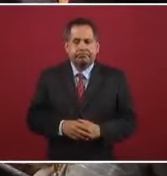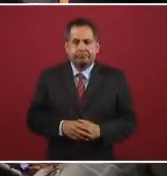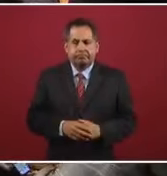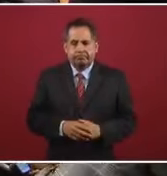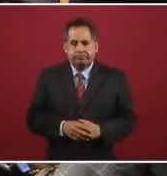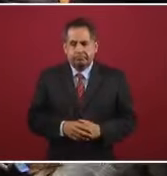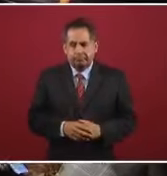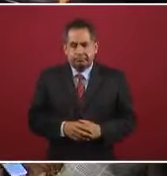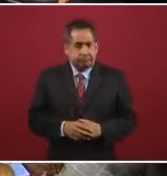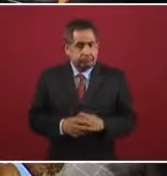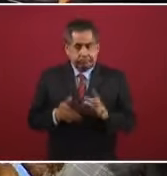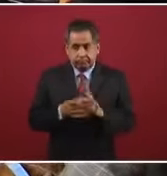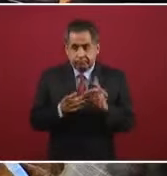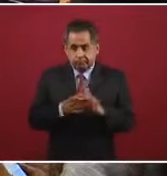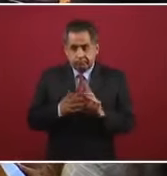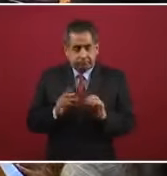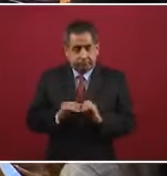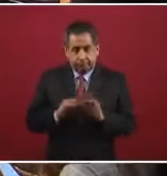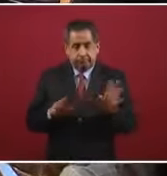como ha quedado de manifiesto,